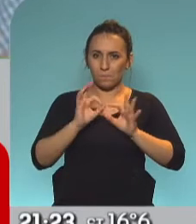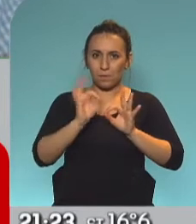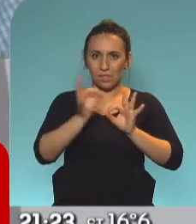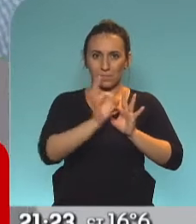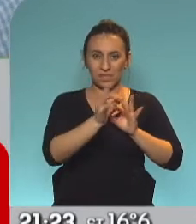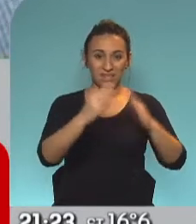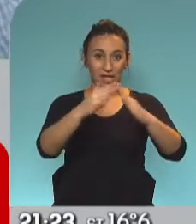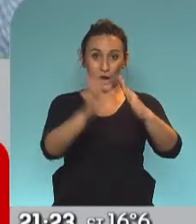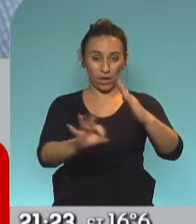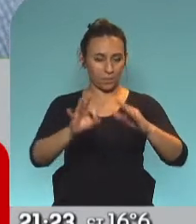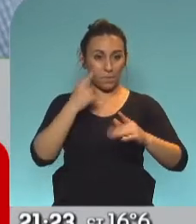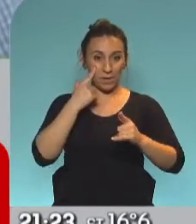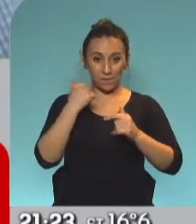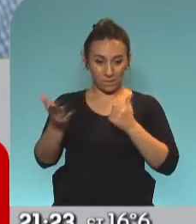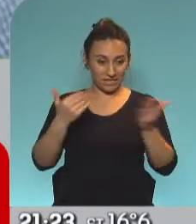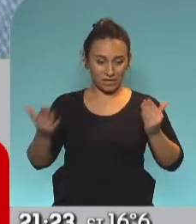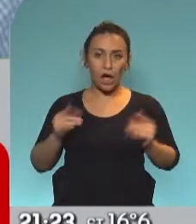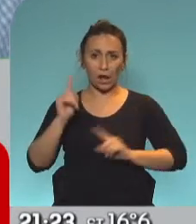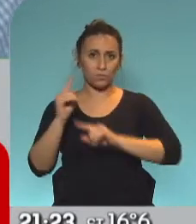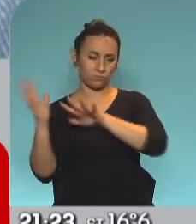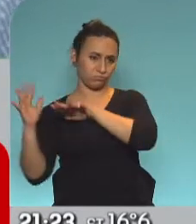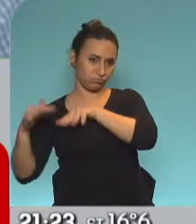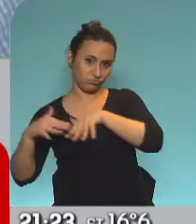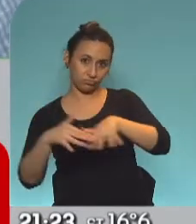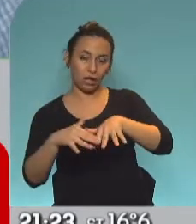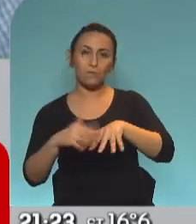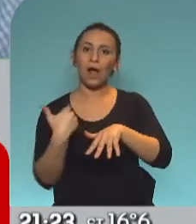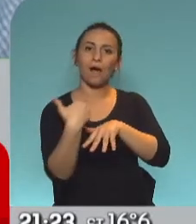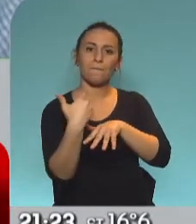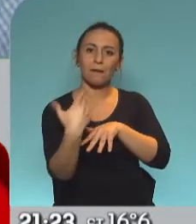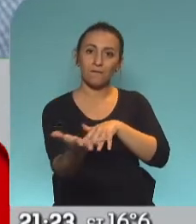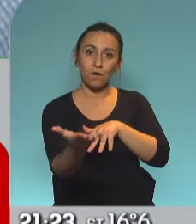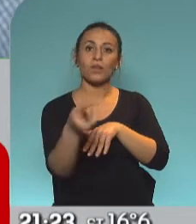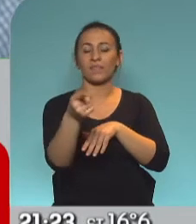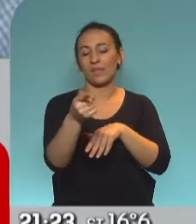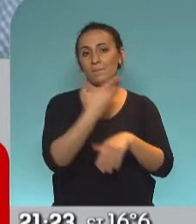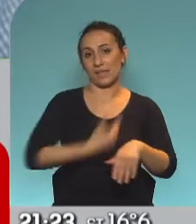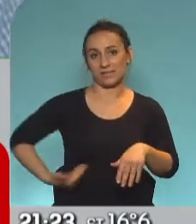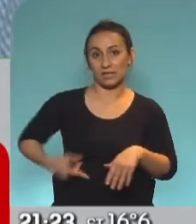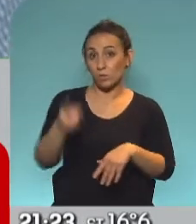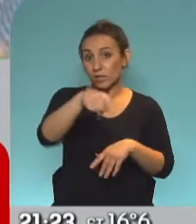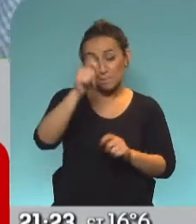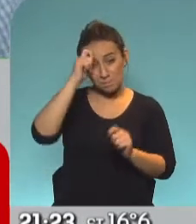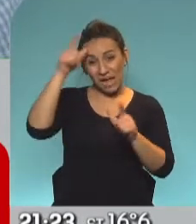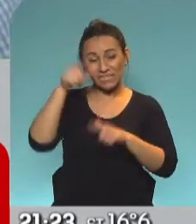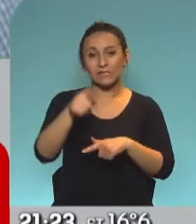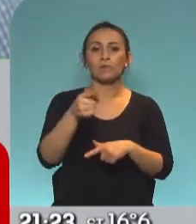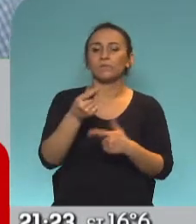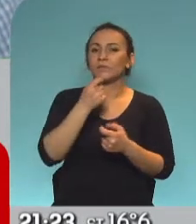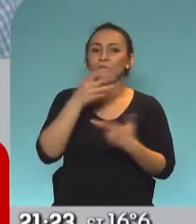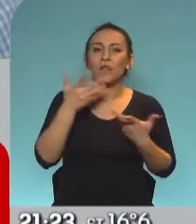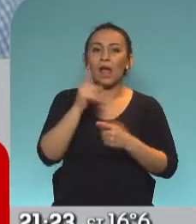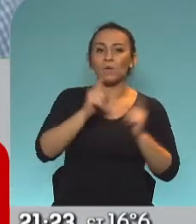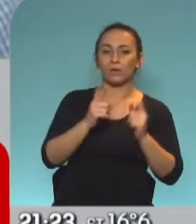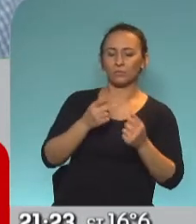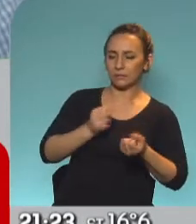gente manifestándose a favor del presidente de la nación. Imagínense un segundo lo que hubiese pasado si en una situación de nerviosismo alguno cometía una